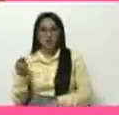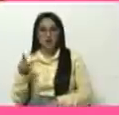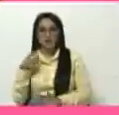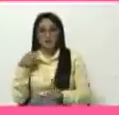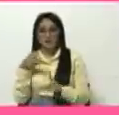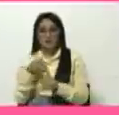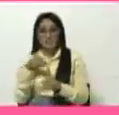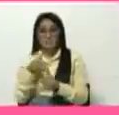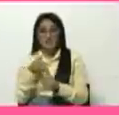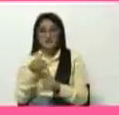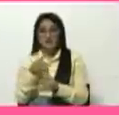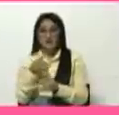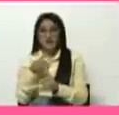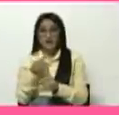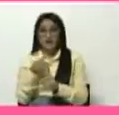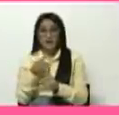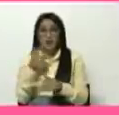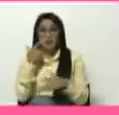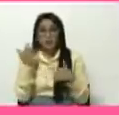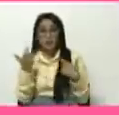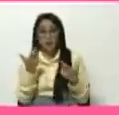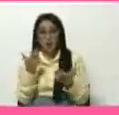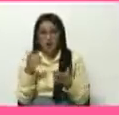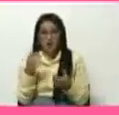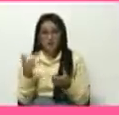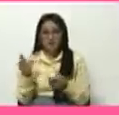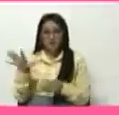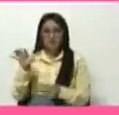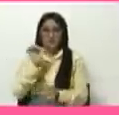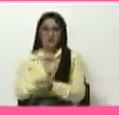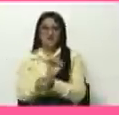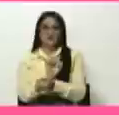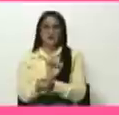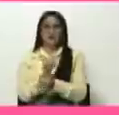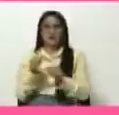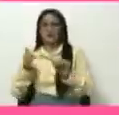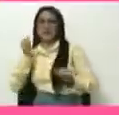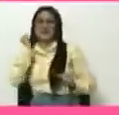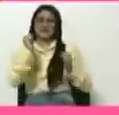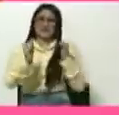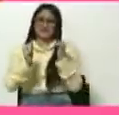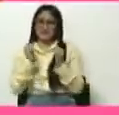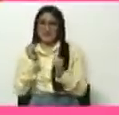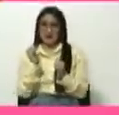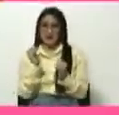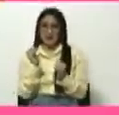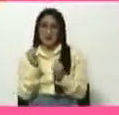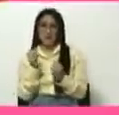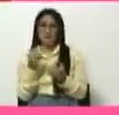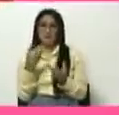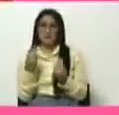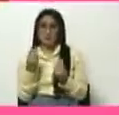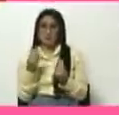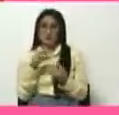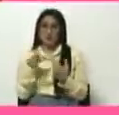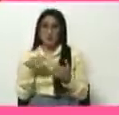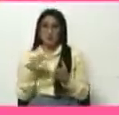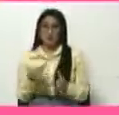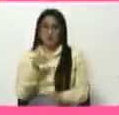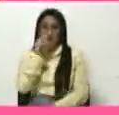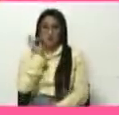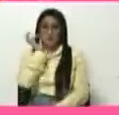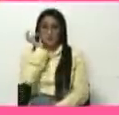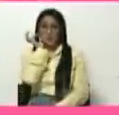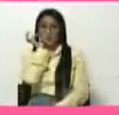persiguieron, buscaron, encarcelaron, asesinaron a una gran cantidad de revolucionarios y